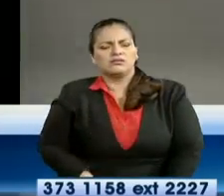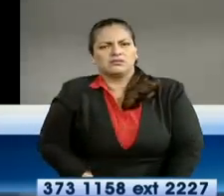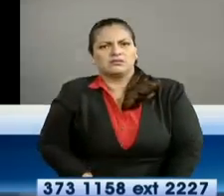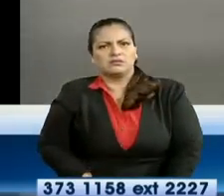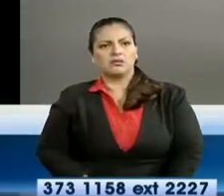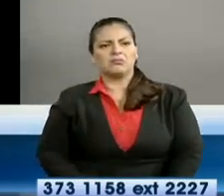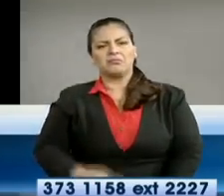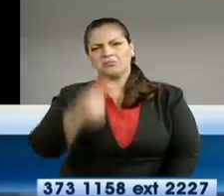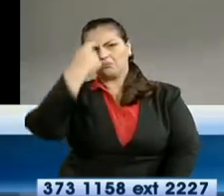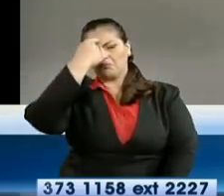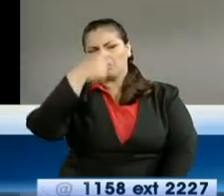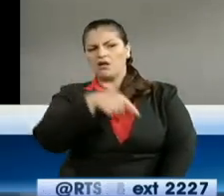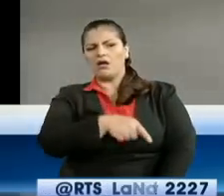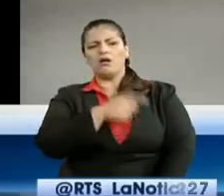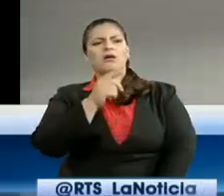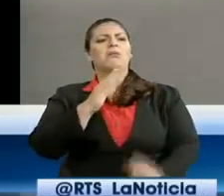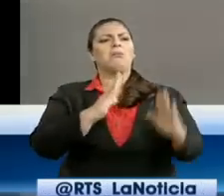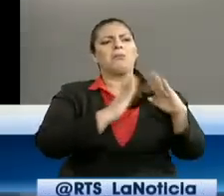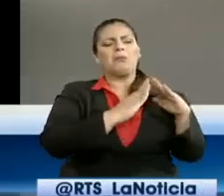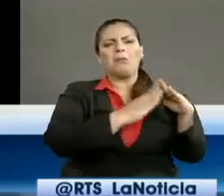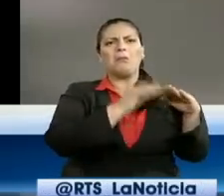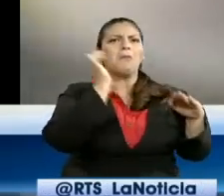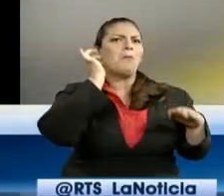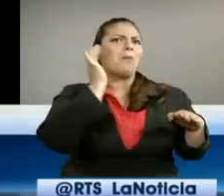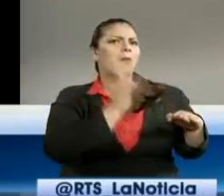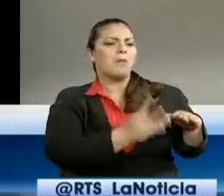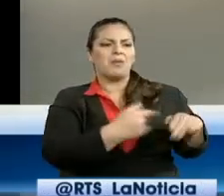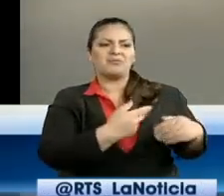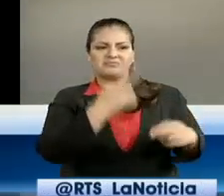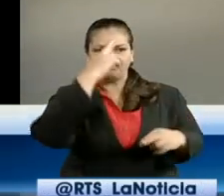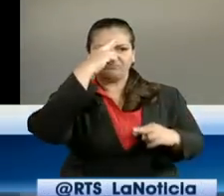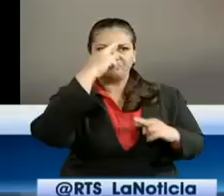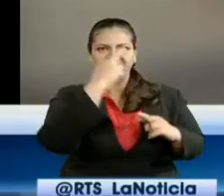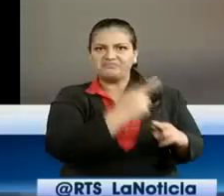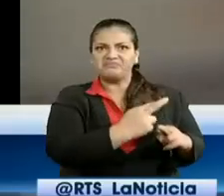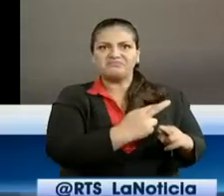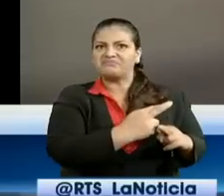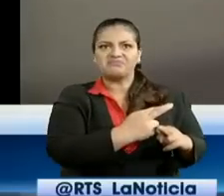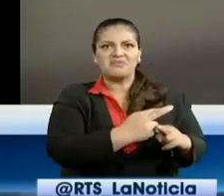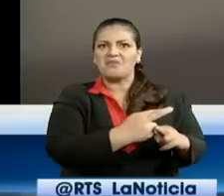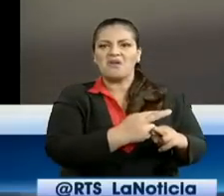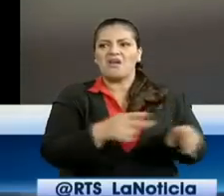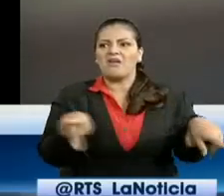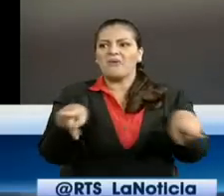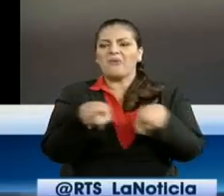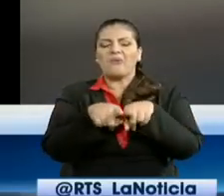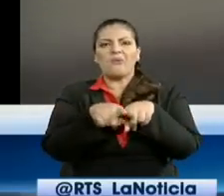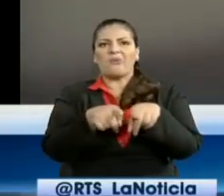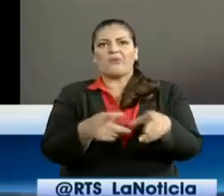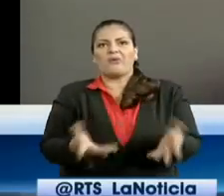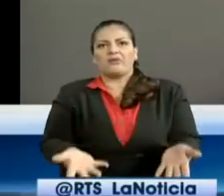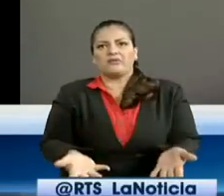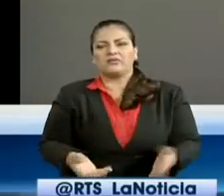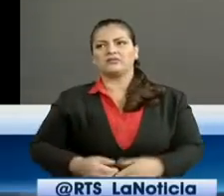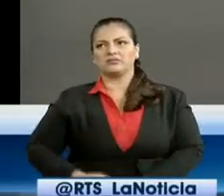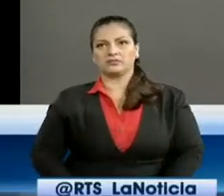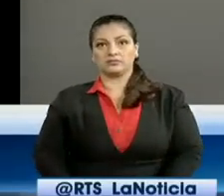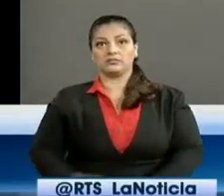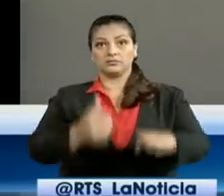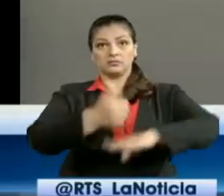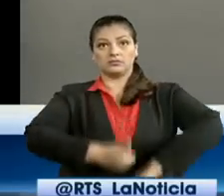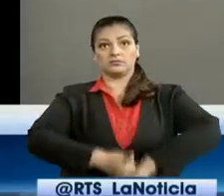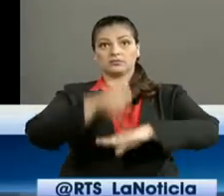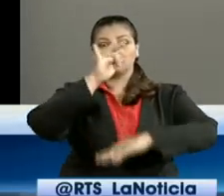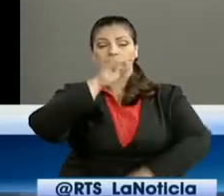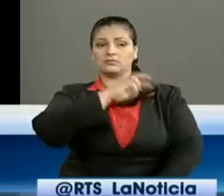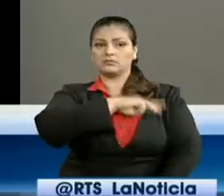pero dice mucho de cuál es su conducta y su naturaleza. Y señores de la ATM, ustedes deberían actuar en